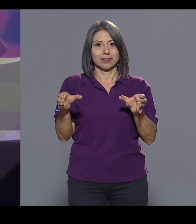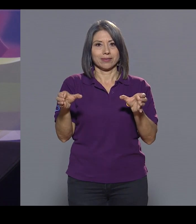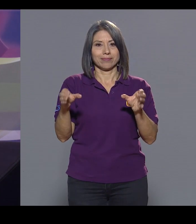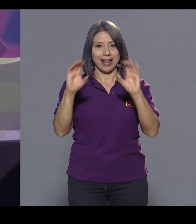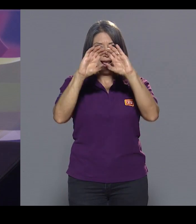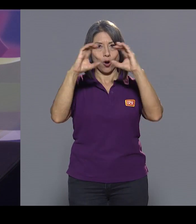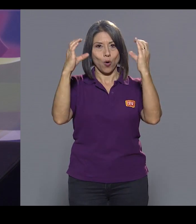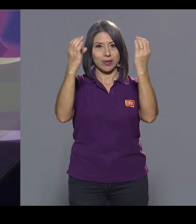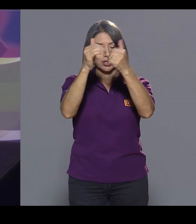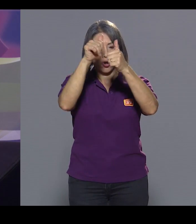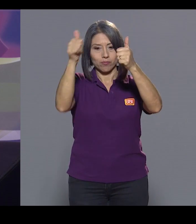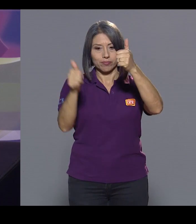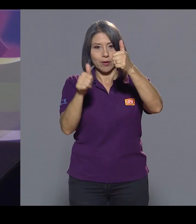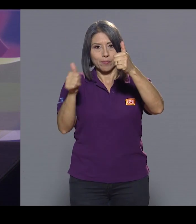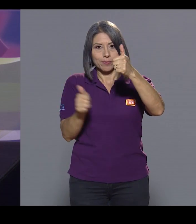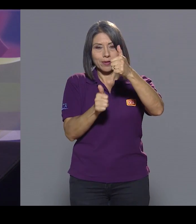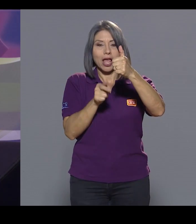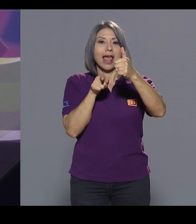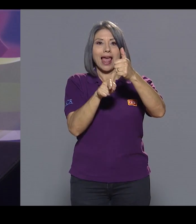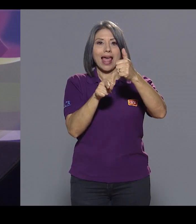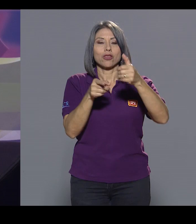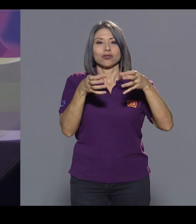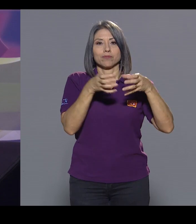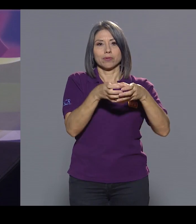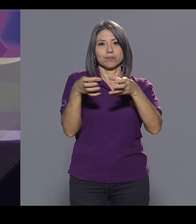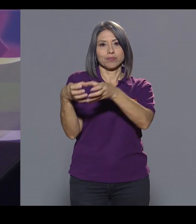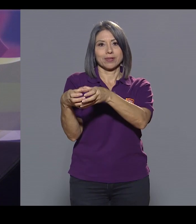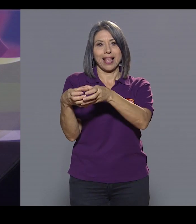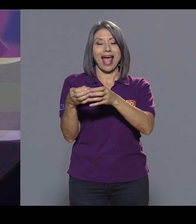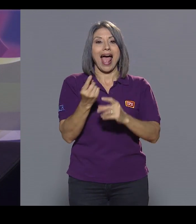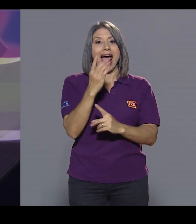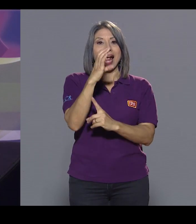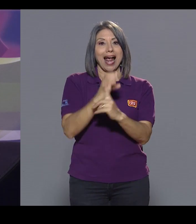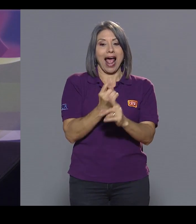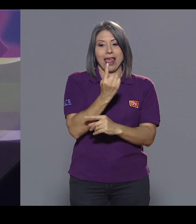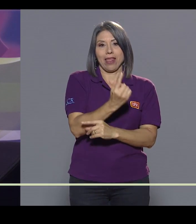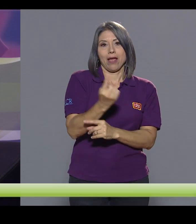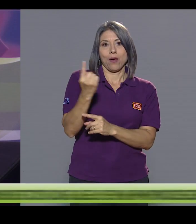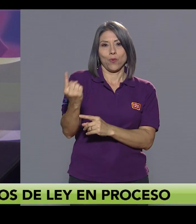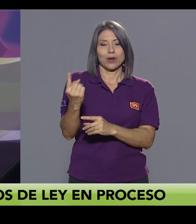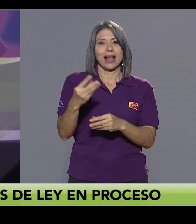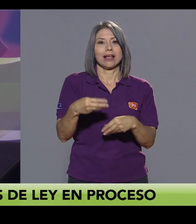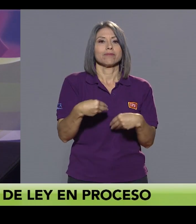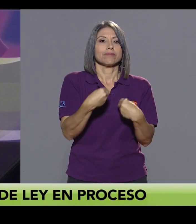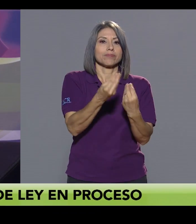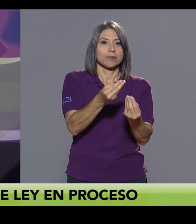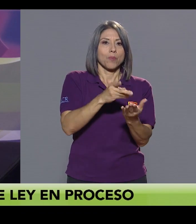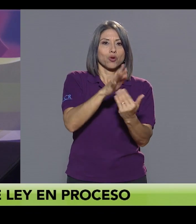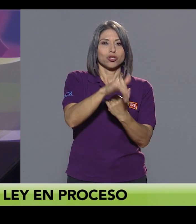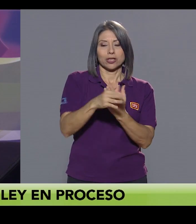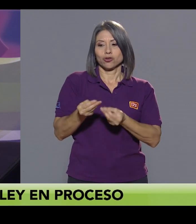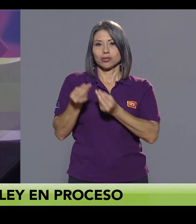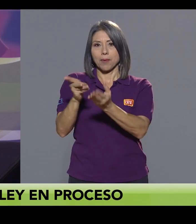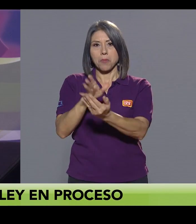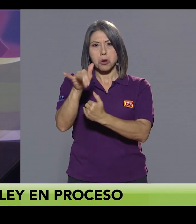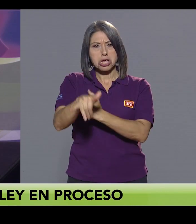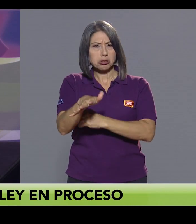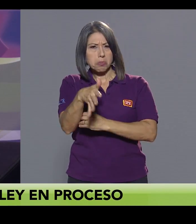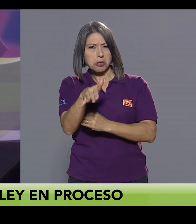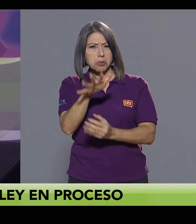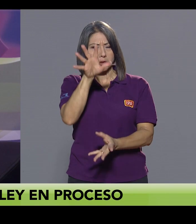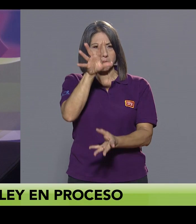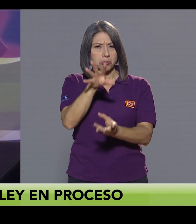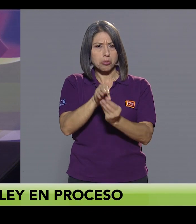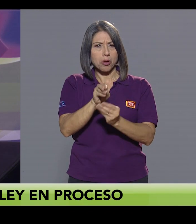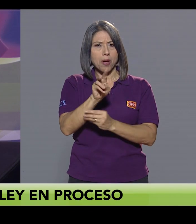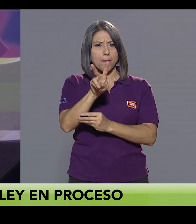esta comisión, y a cada subcomisión se le asignan para su análisis proyectos. Tenemos alrededor de